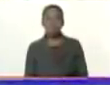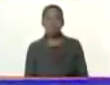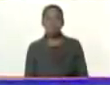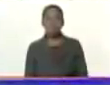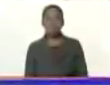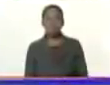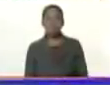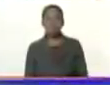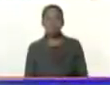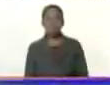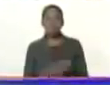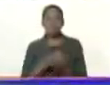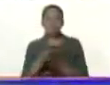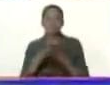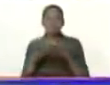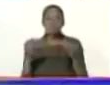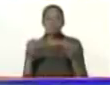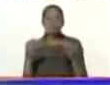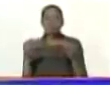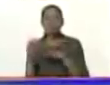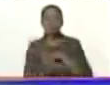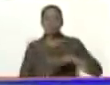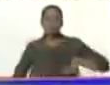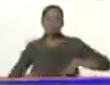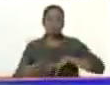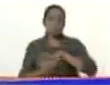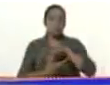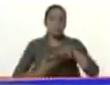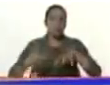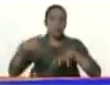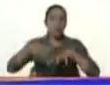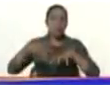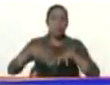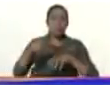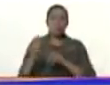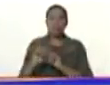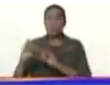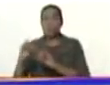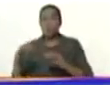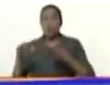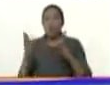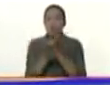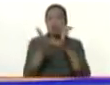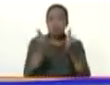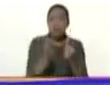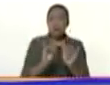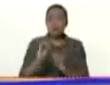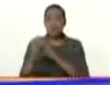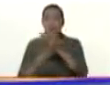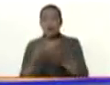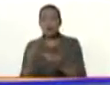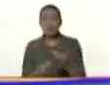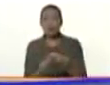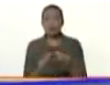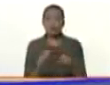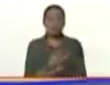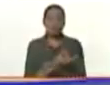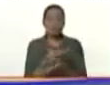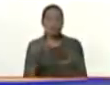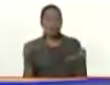En medio del más grande aguacero han hecho ustedes una fabulosa,